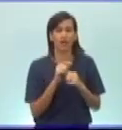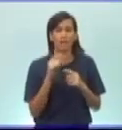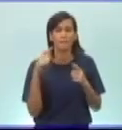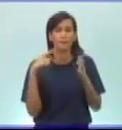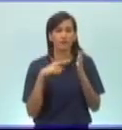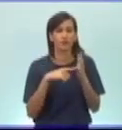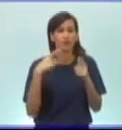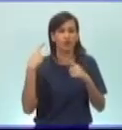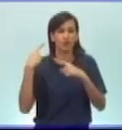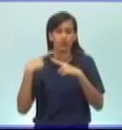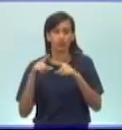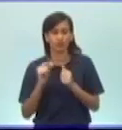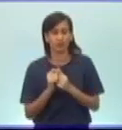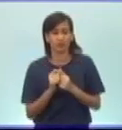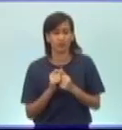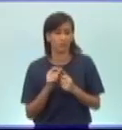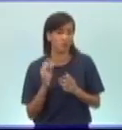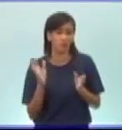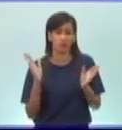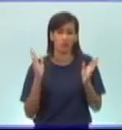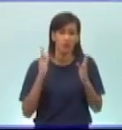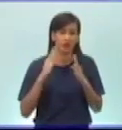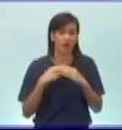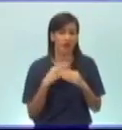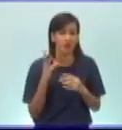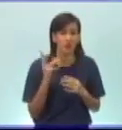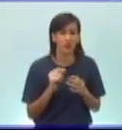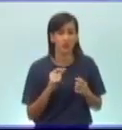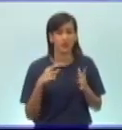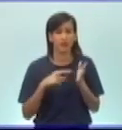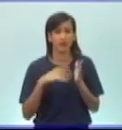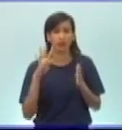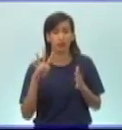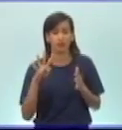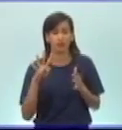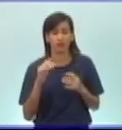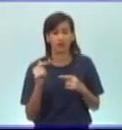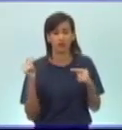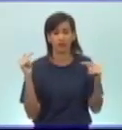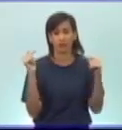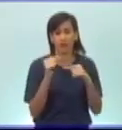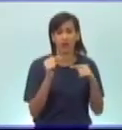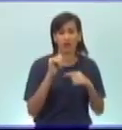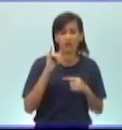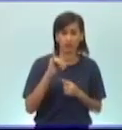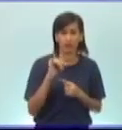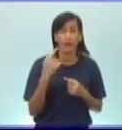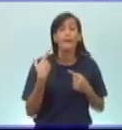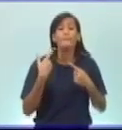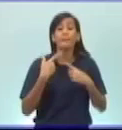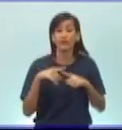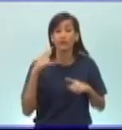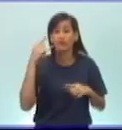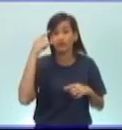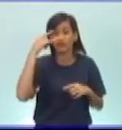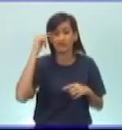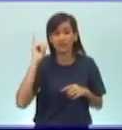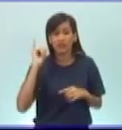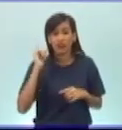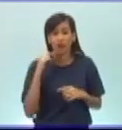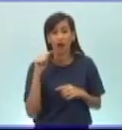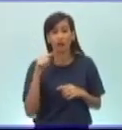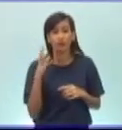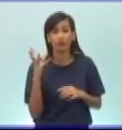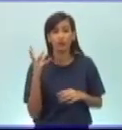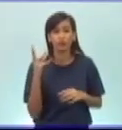Por supuesto que no, porque no existe ningún número multiplicado por 4 que sea igual a 6. Pero sí existe un múltiplo